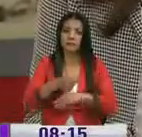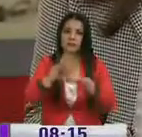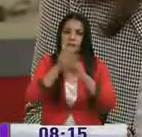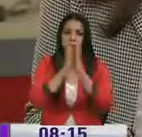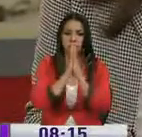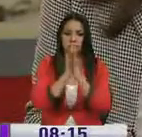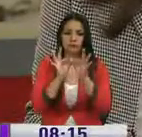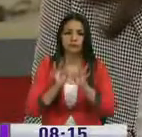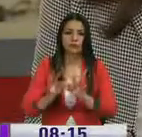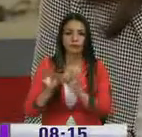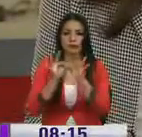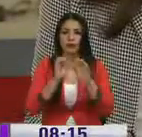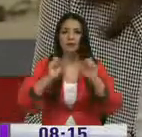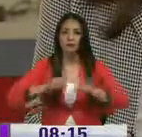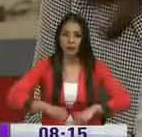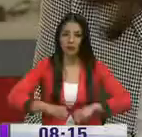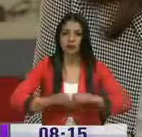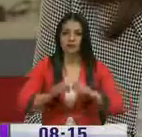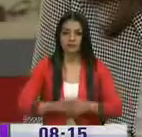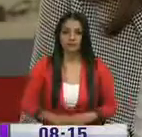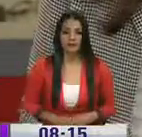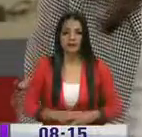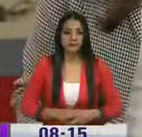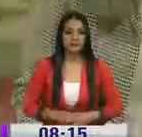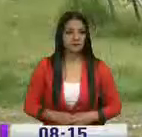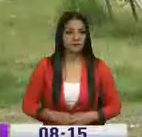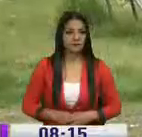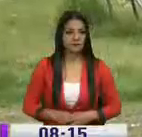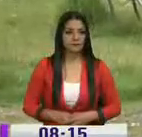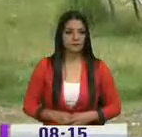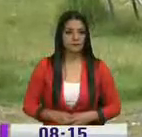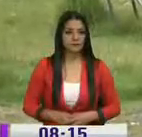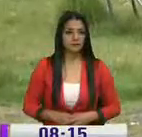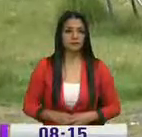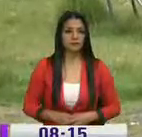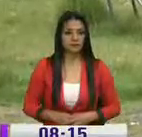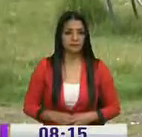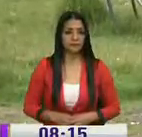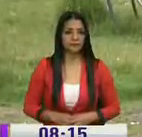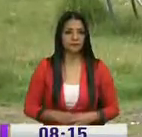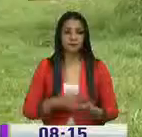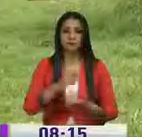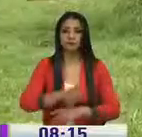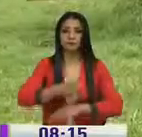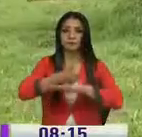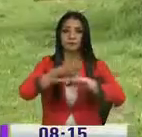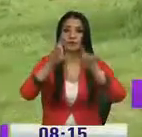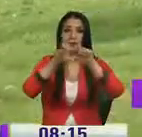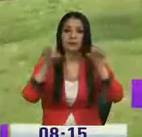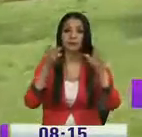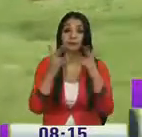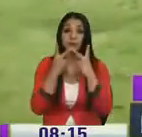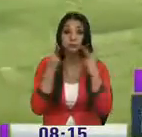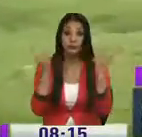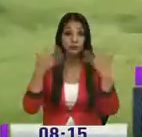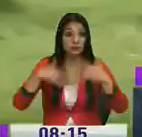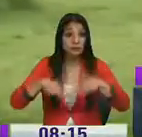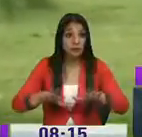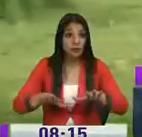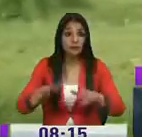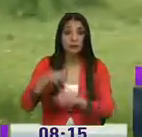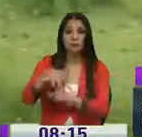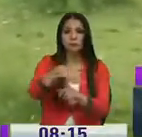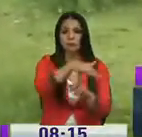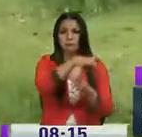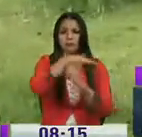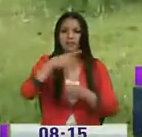intervención necesaria para darle mantenimiento a decir de las autoridades de la empresa de obras públicas todos los parqués de